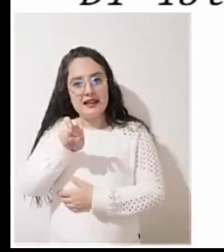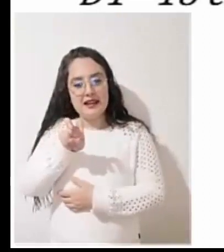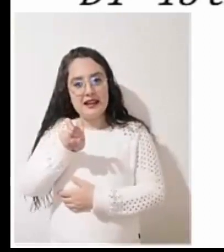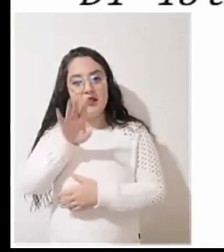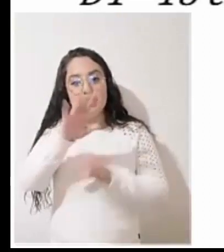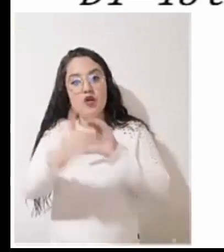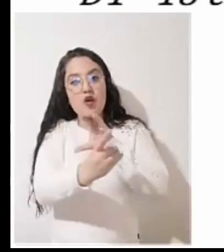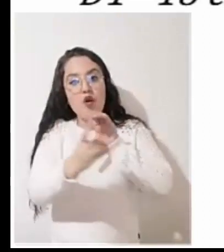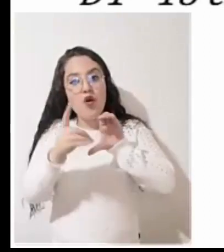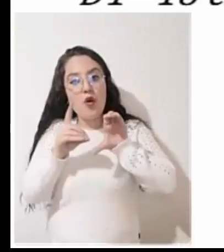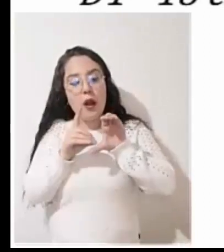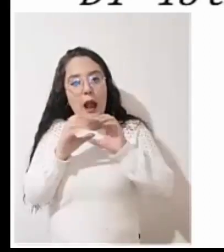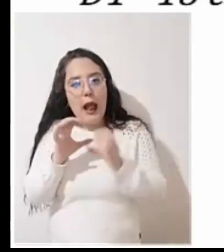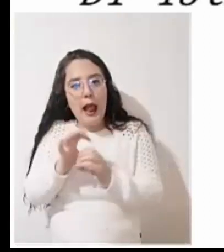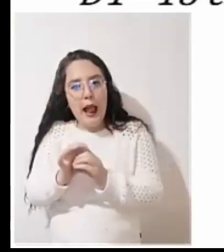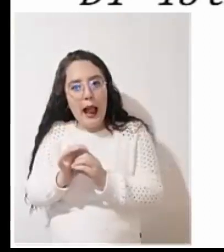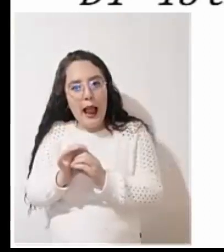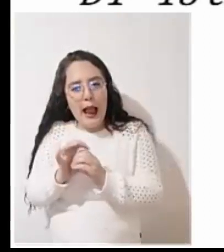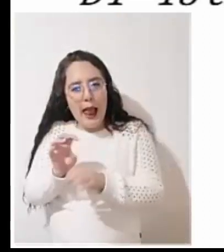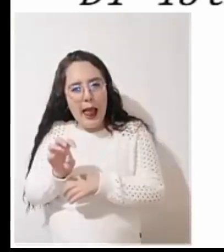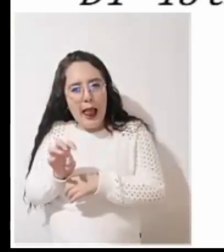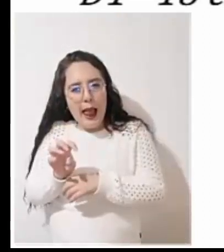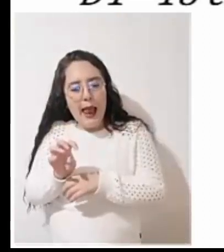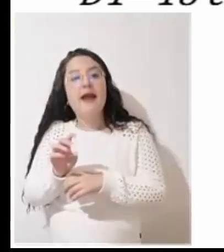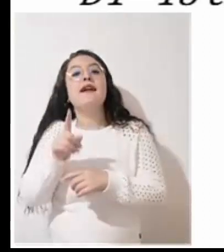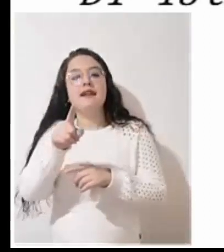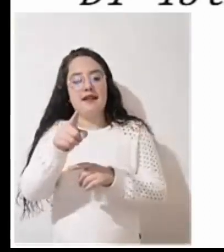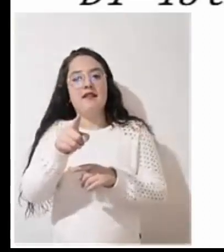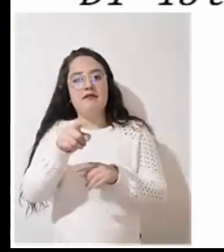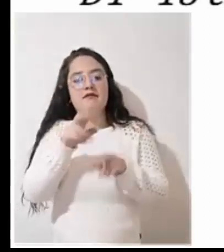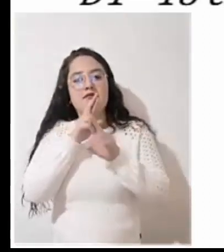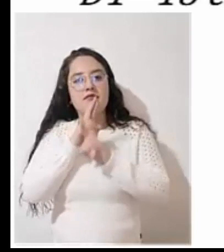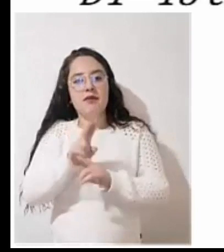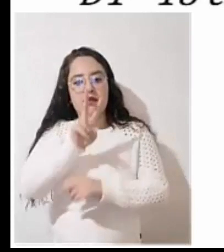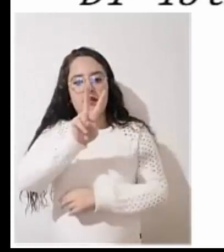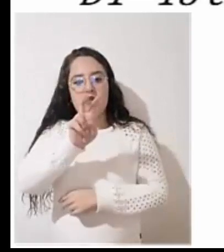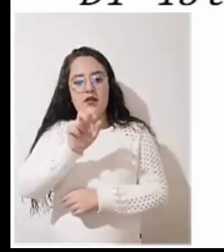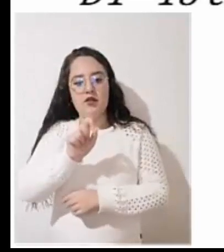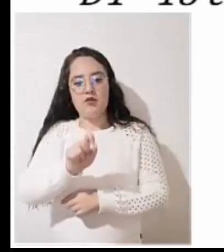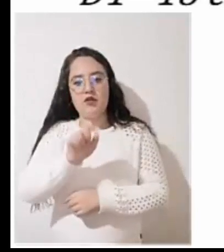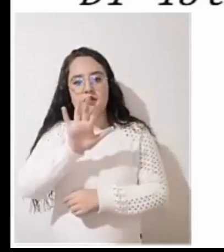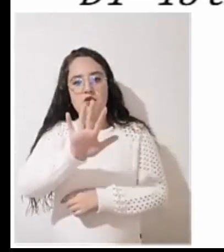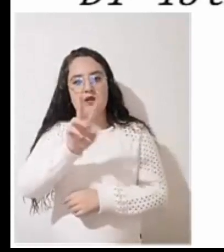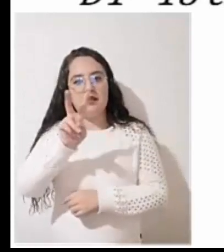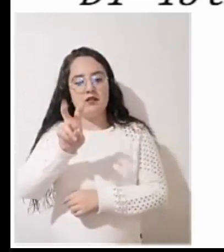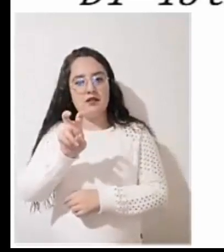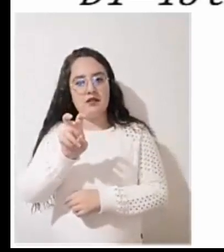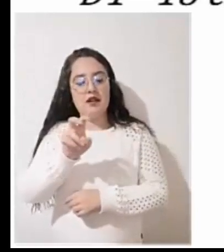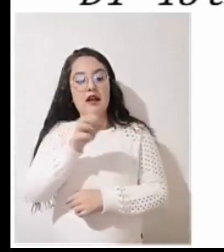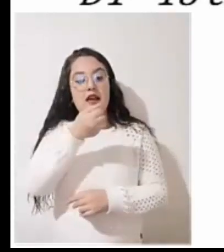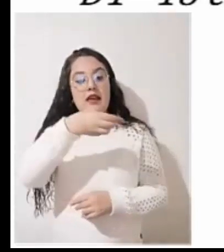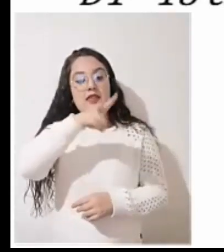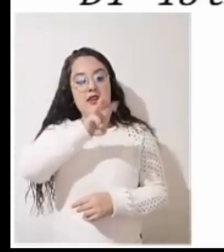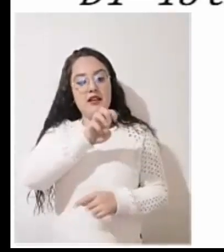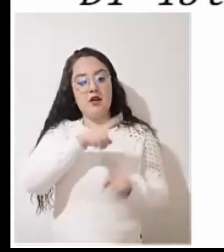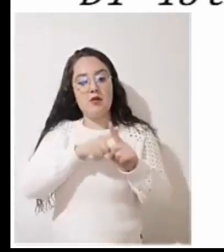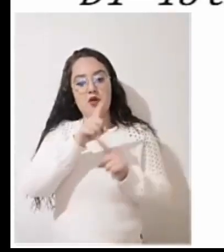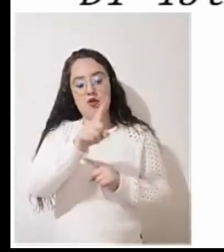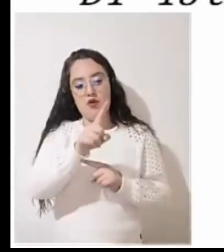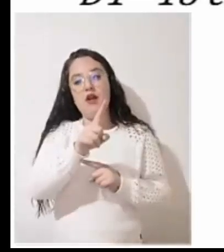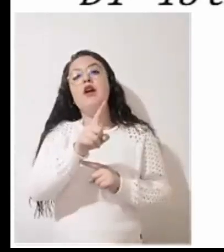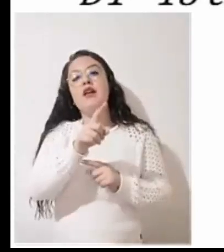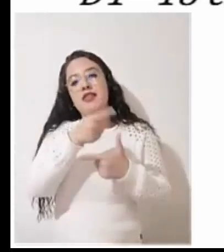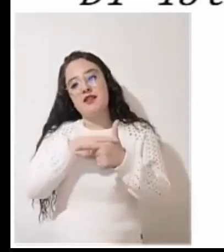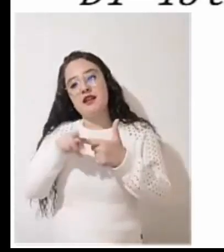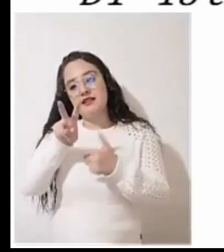7, que es el diámetro del piñón pequeño, es igual a 2.57. 18 por 1 dividido 7